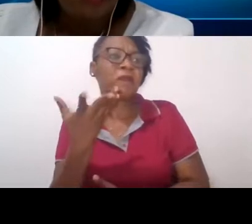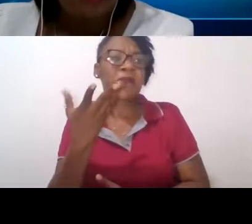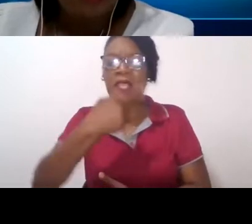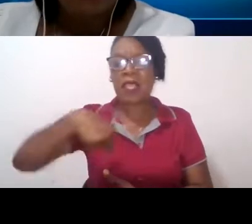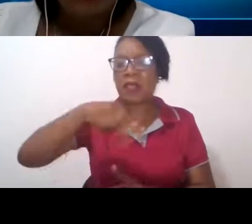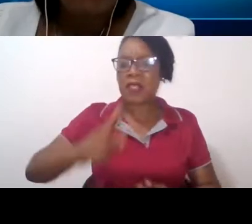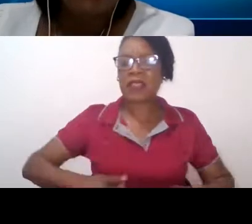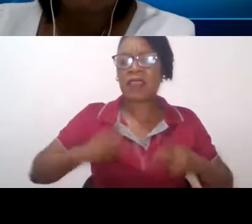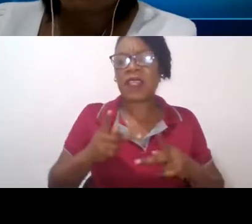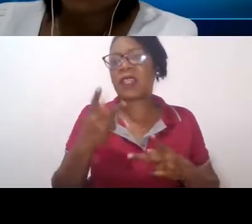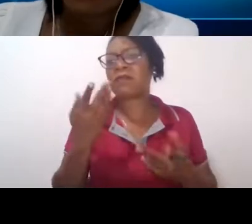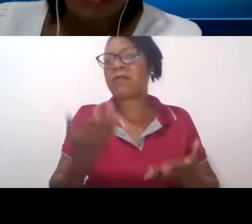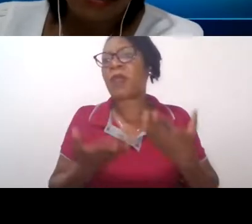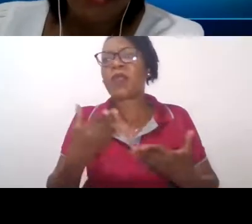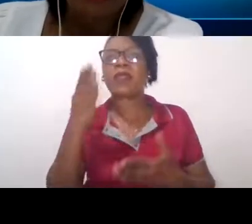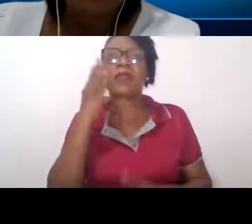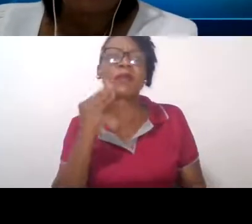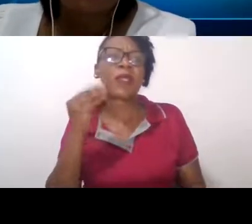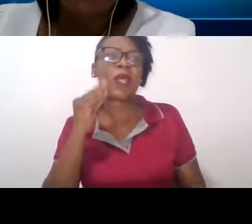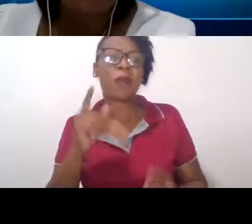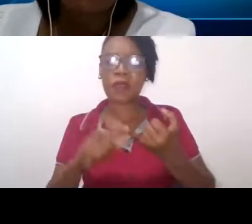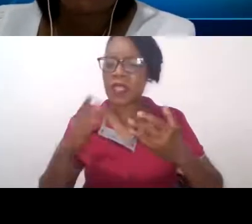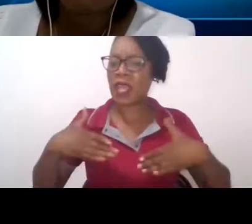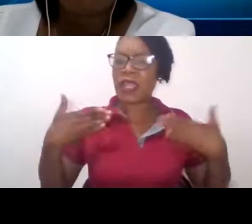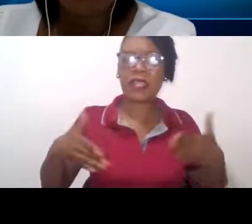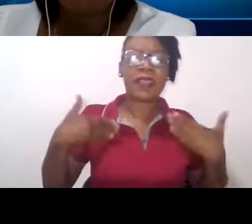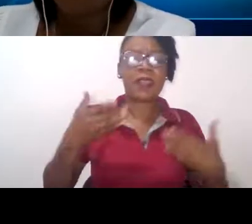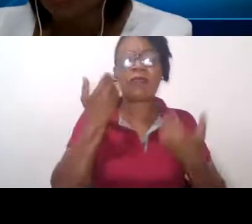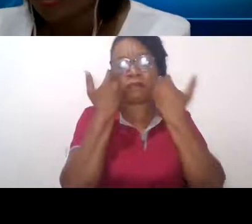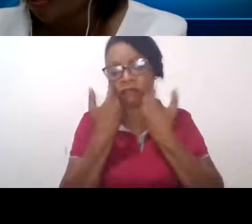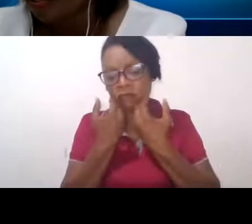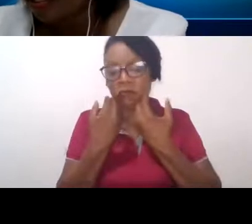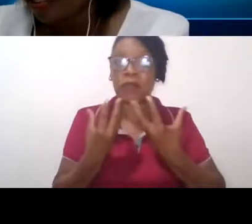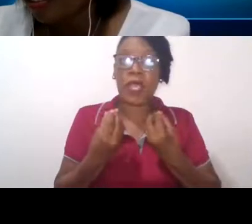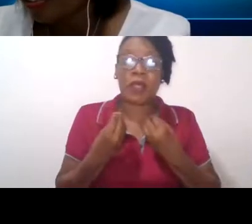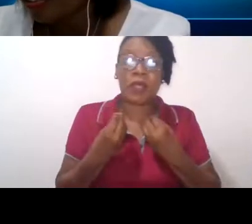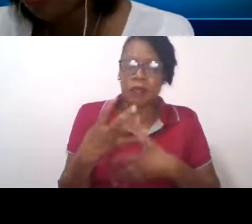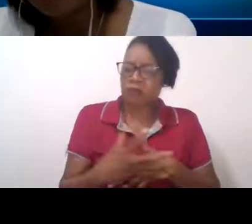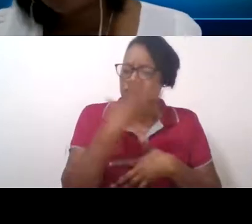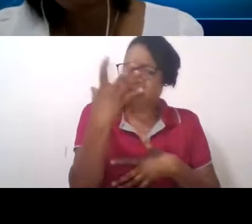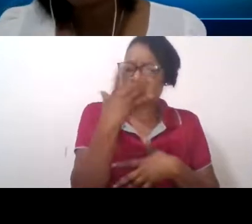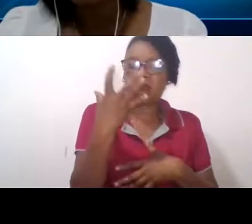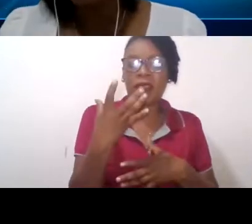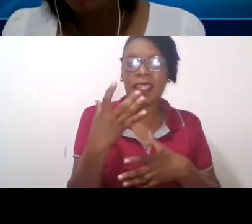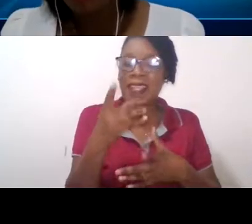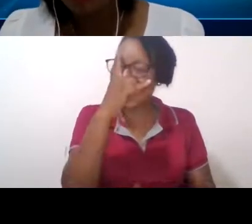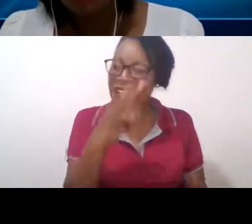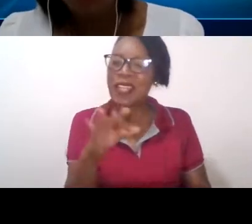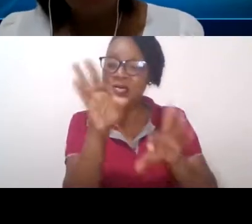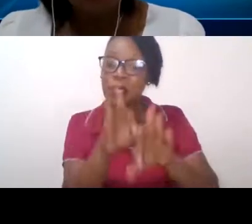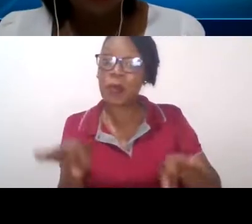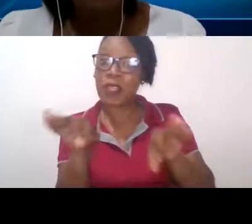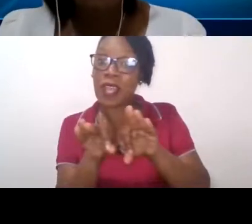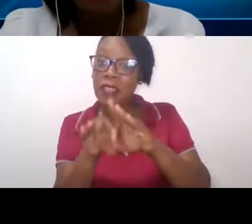vida. Podemos experimentar alegría, tristeza, miedo, ira. Y creo que es importante en